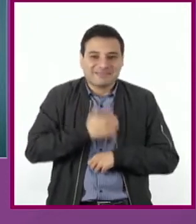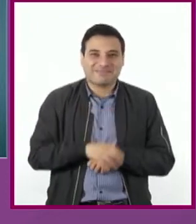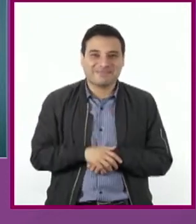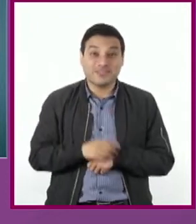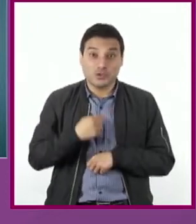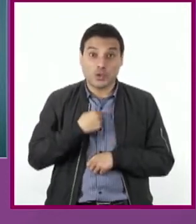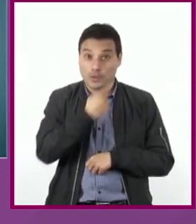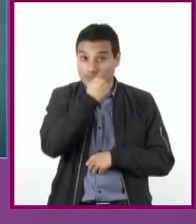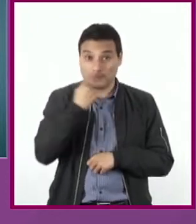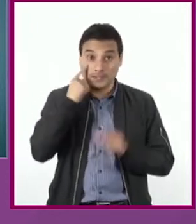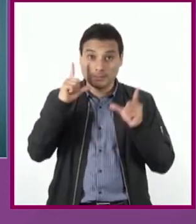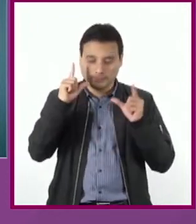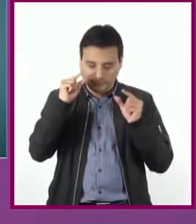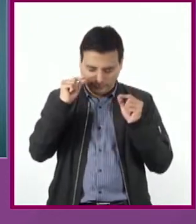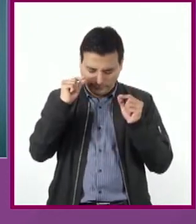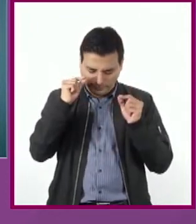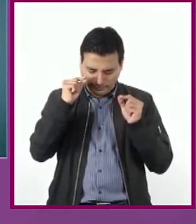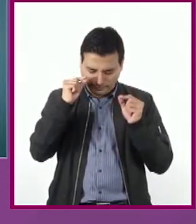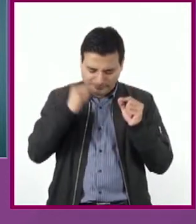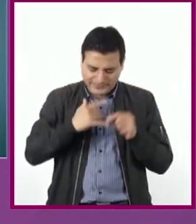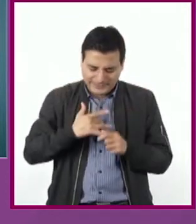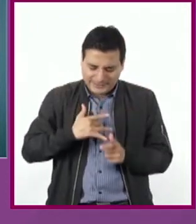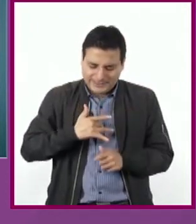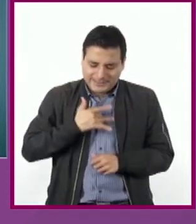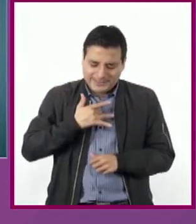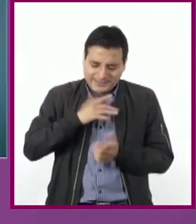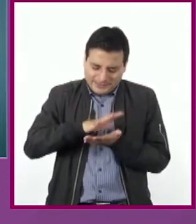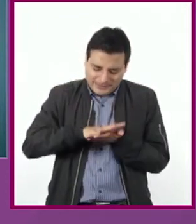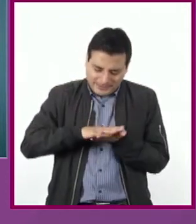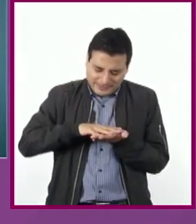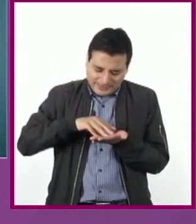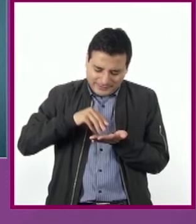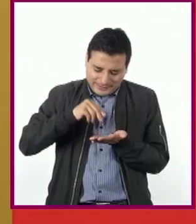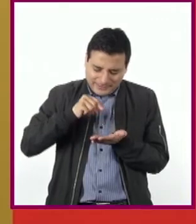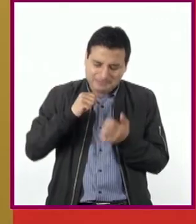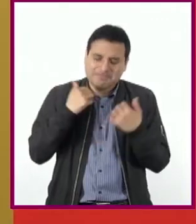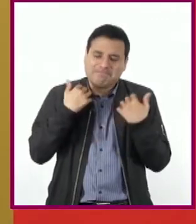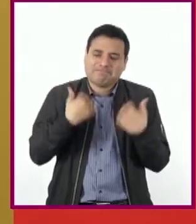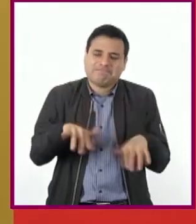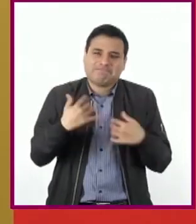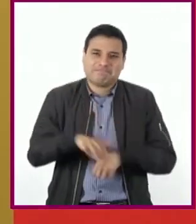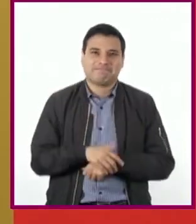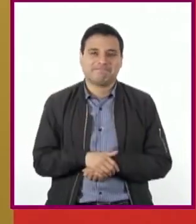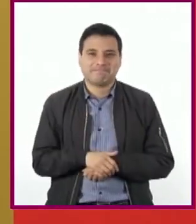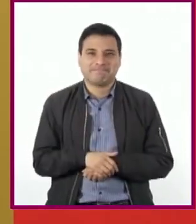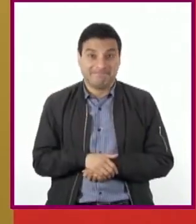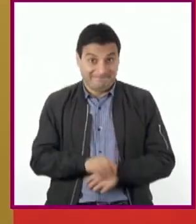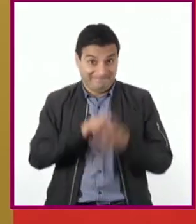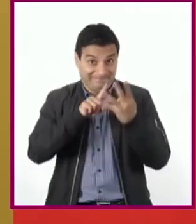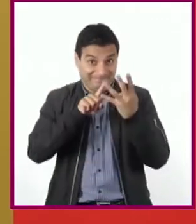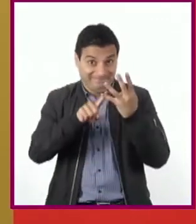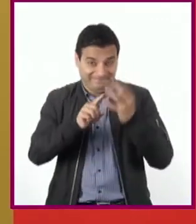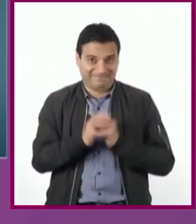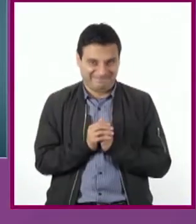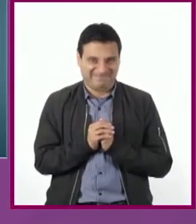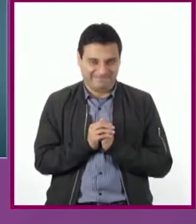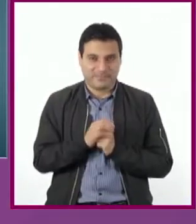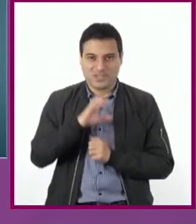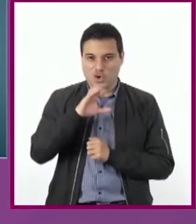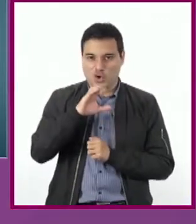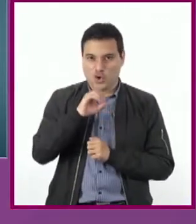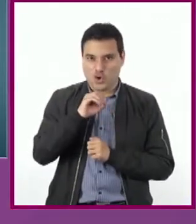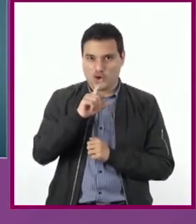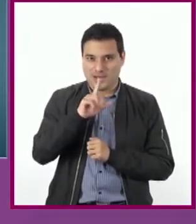los ojos, puedo sentir la suavidad de la arena en mis pies. La pintura de Las Coleadas me